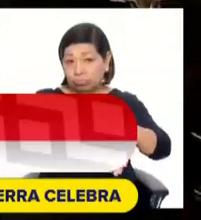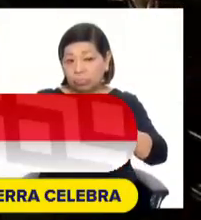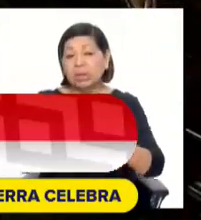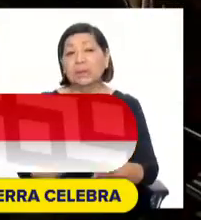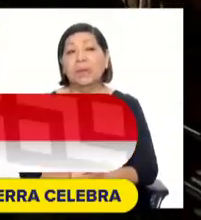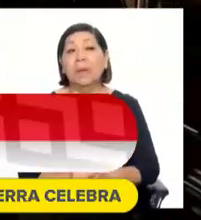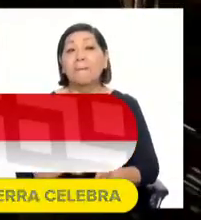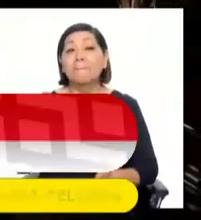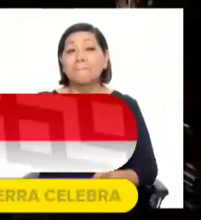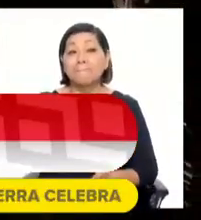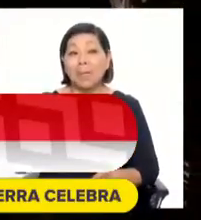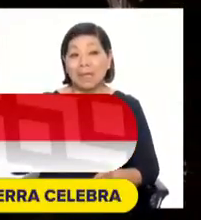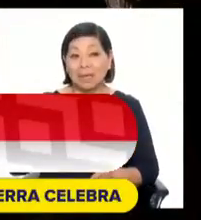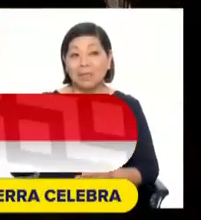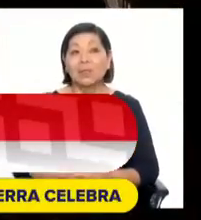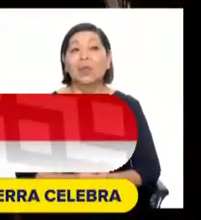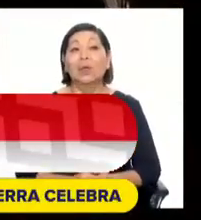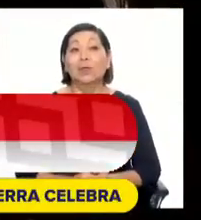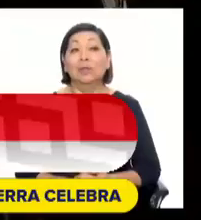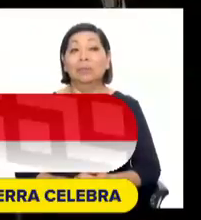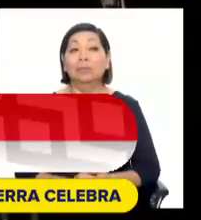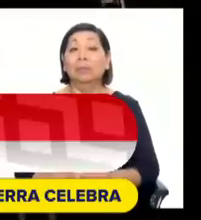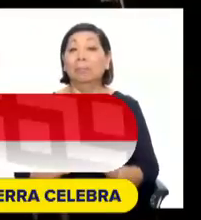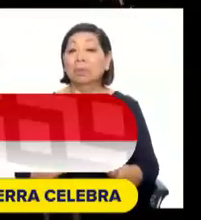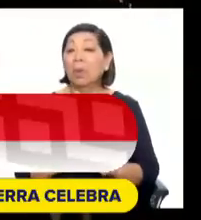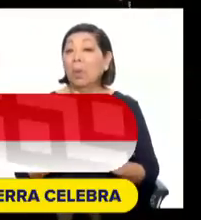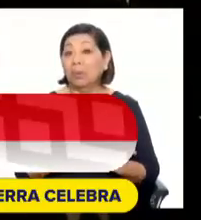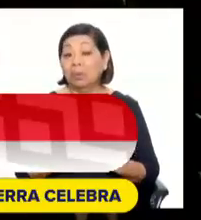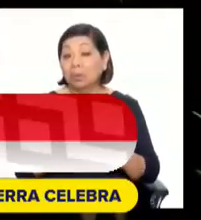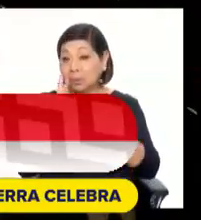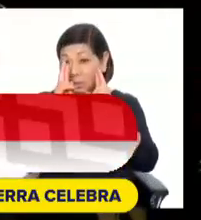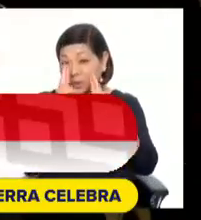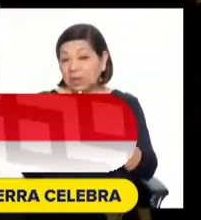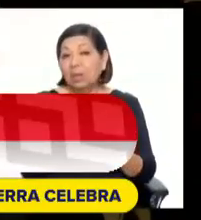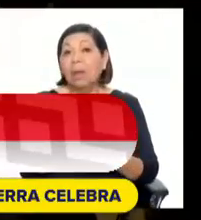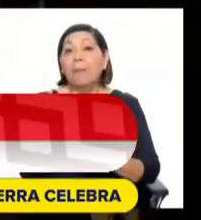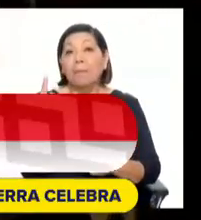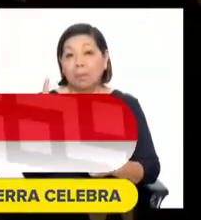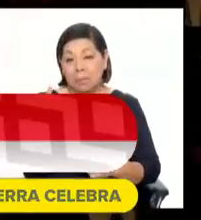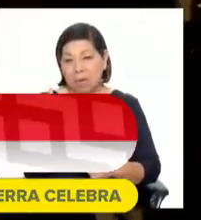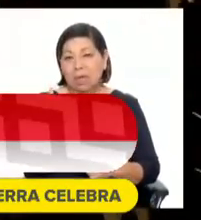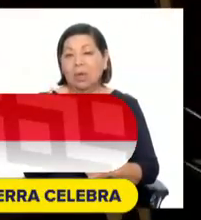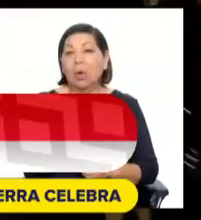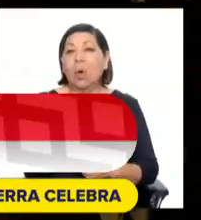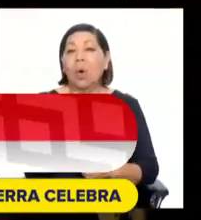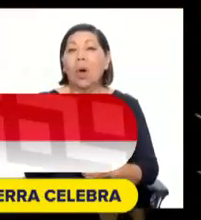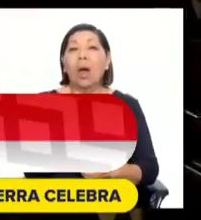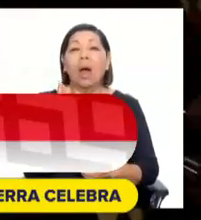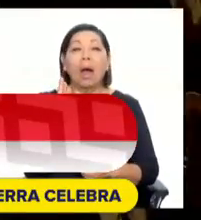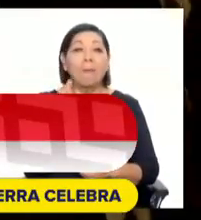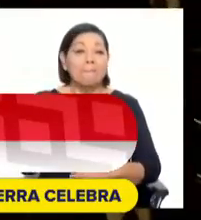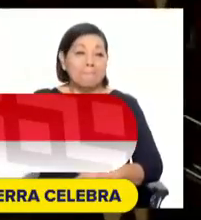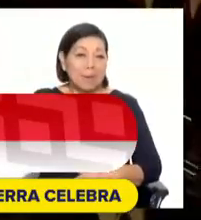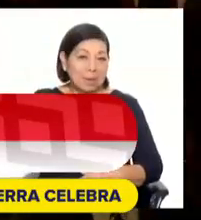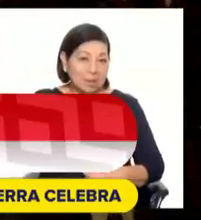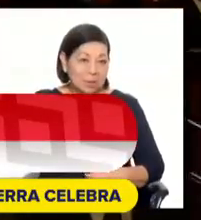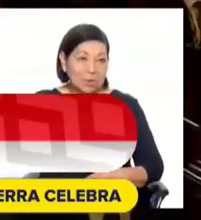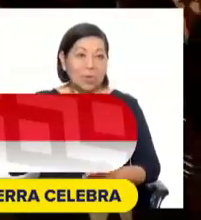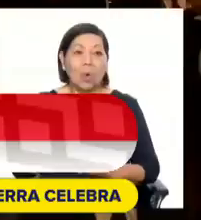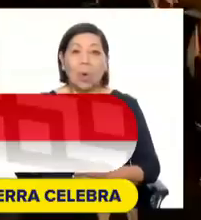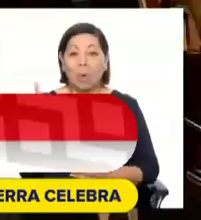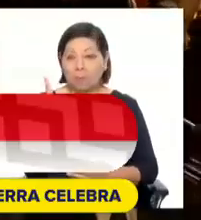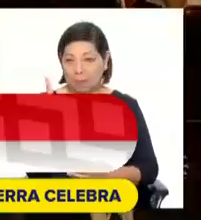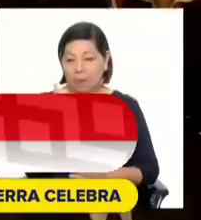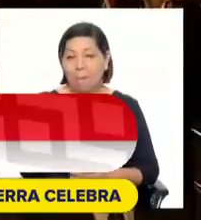ubicaciones en la Basílica Catedral. También están llegando personal de las Fuerzas Armadas para formar parte de esta